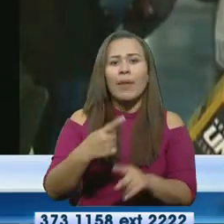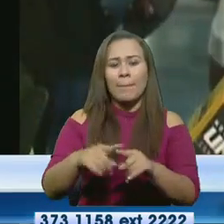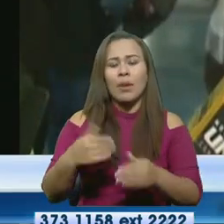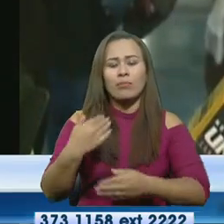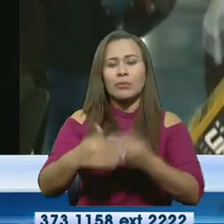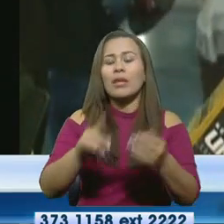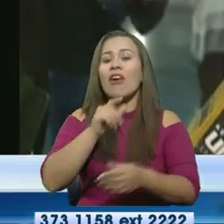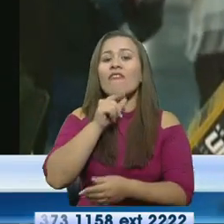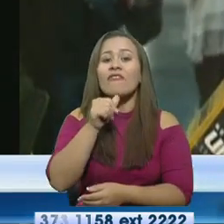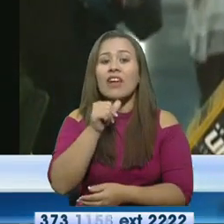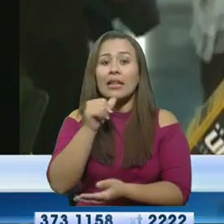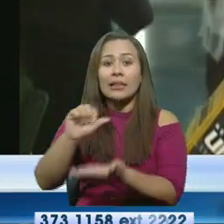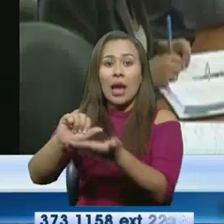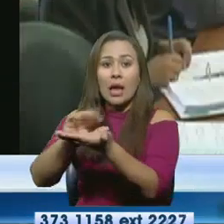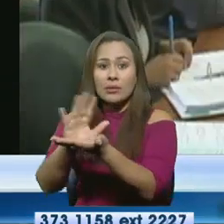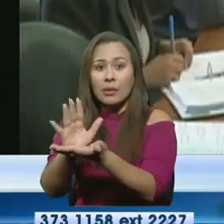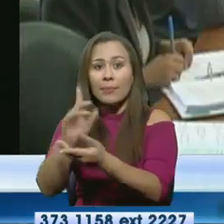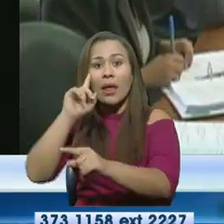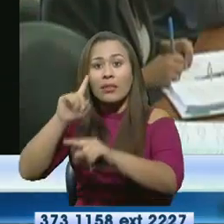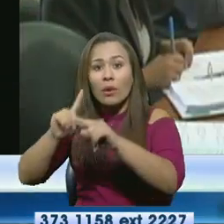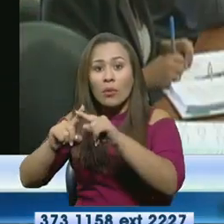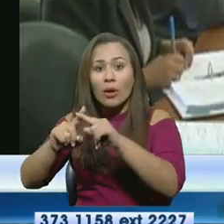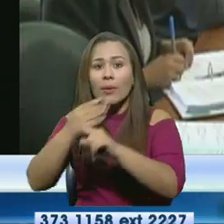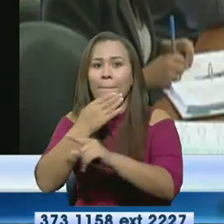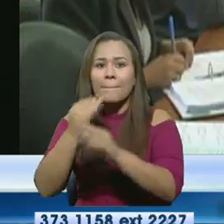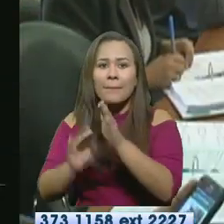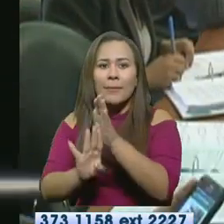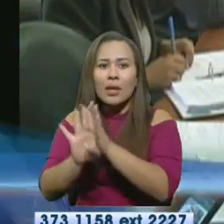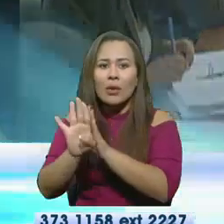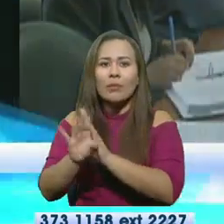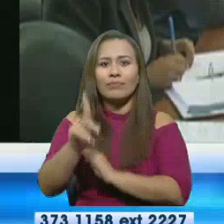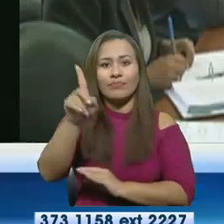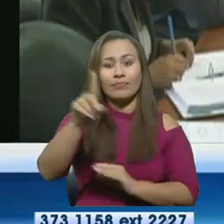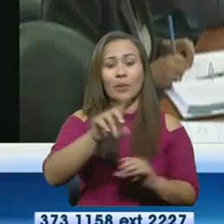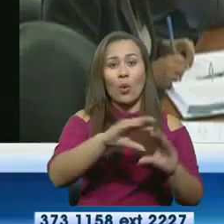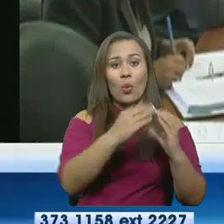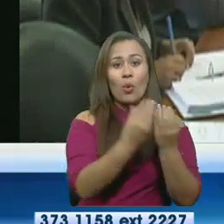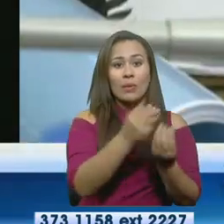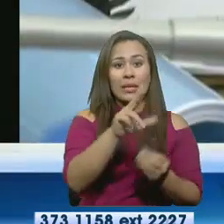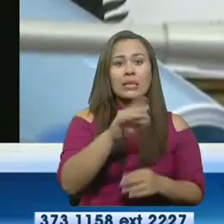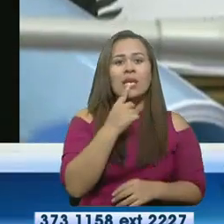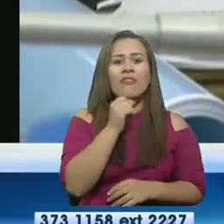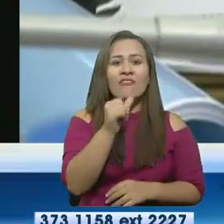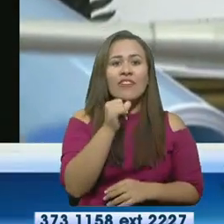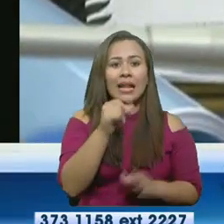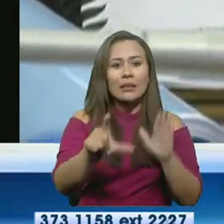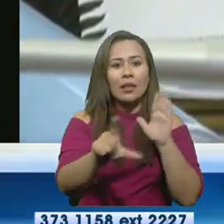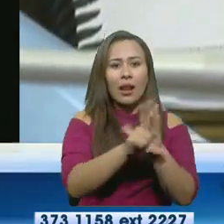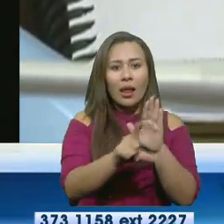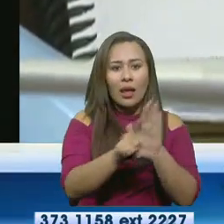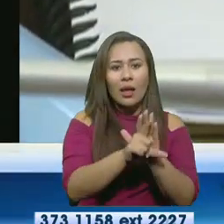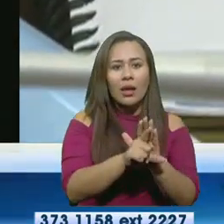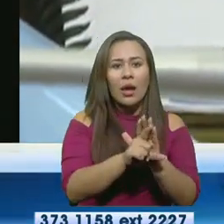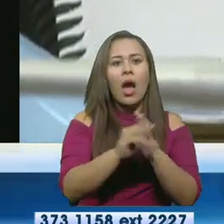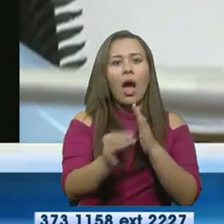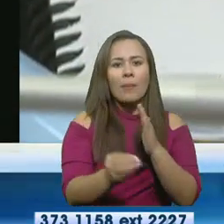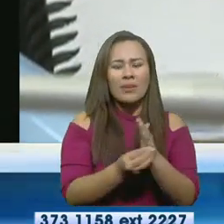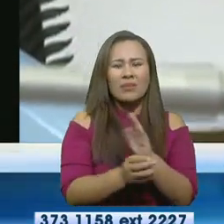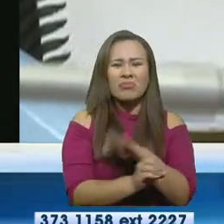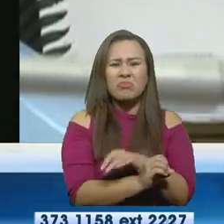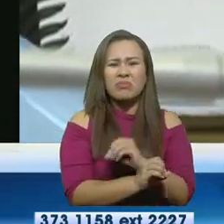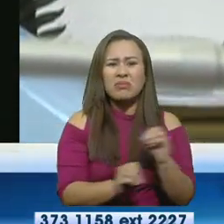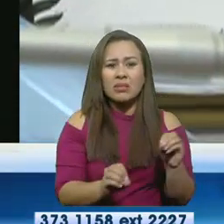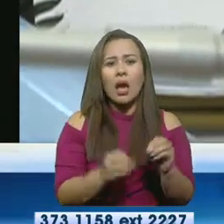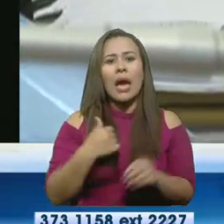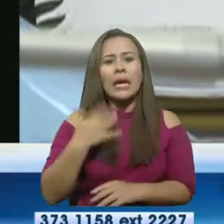Pleno de la Asamblea para mejorarlo aún más. En país dicen que aún hay vacíos en la ley, que tras los diálogos con el Ejecutivo se ha logrado al menos hacer cerca de 15